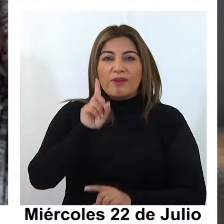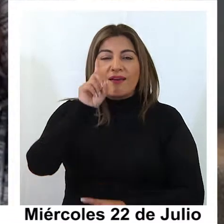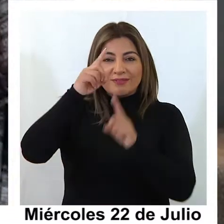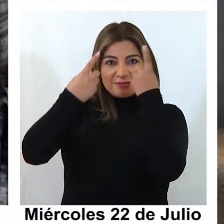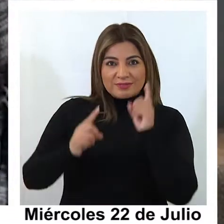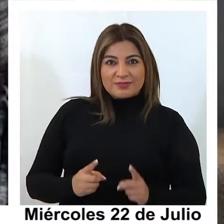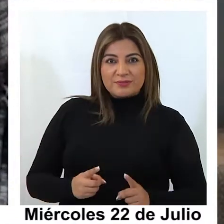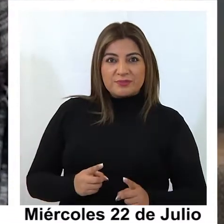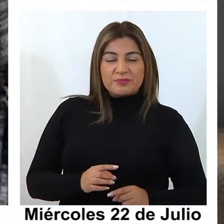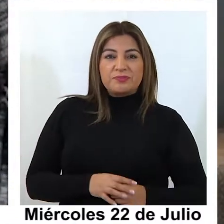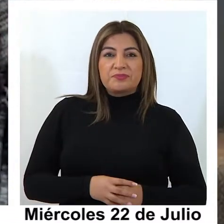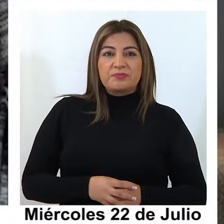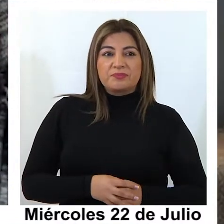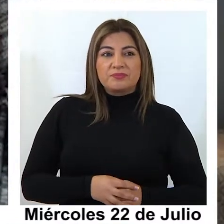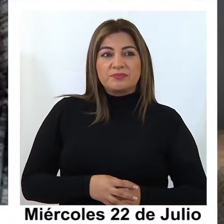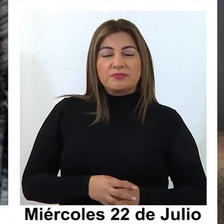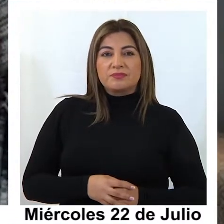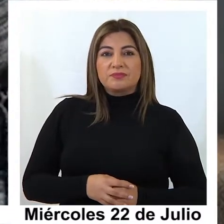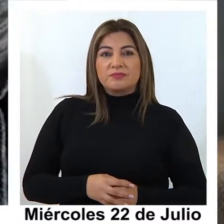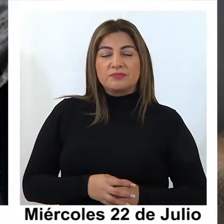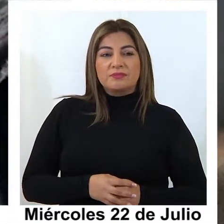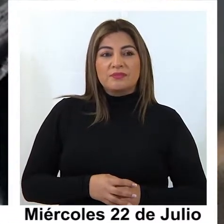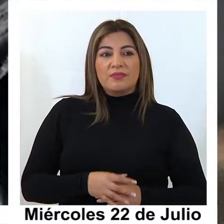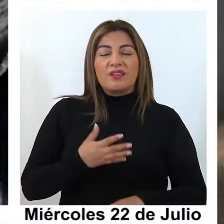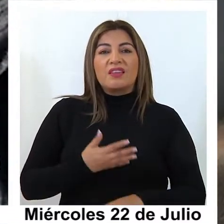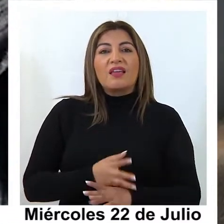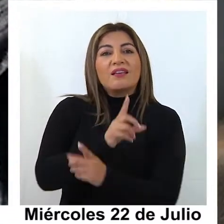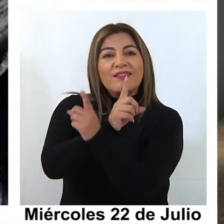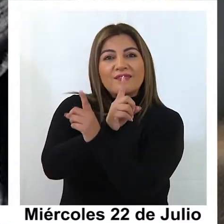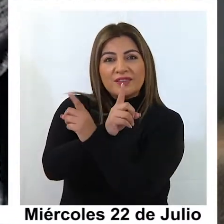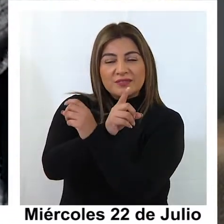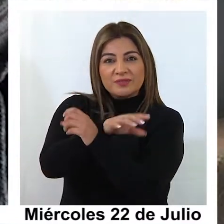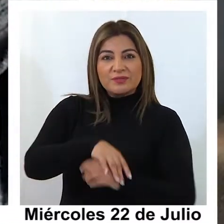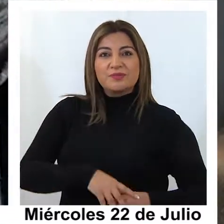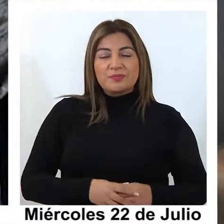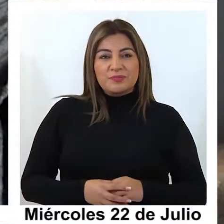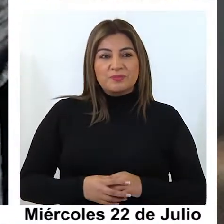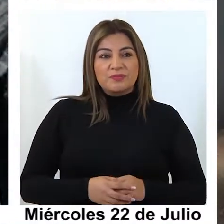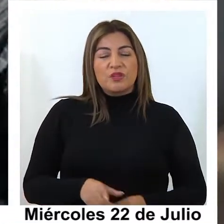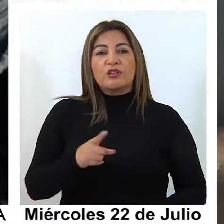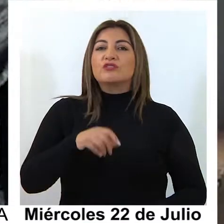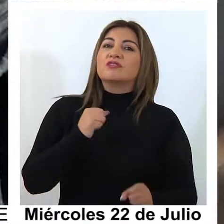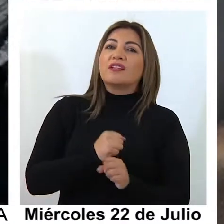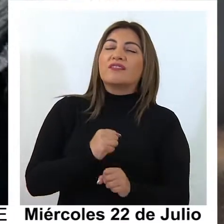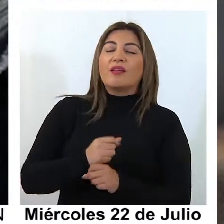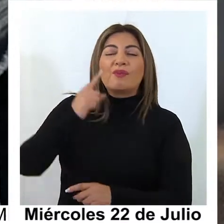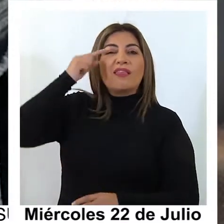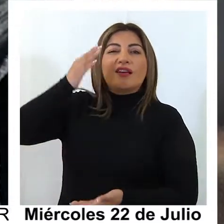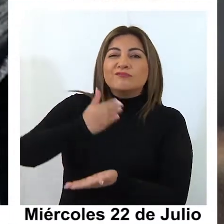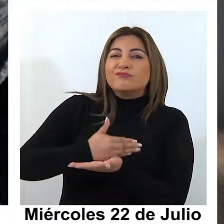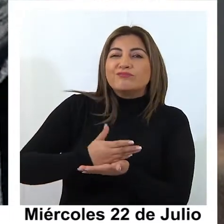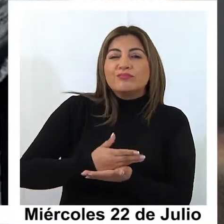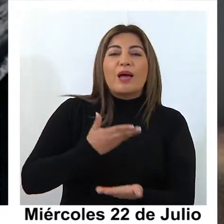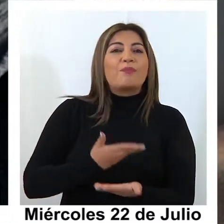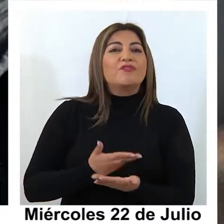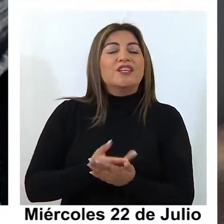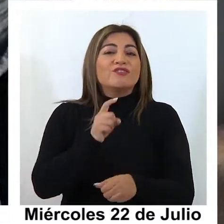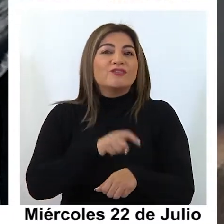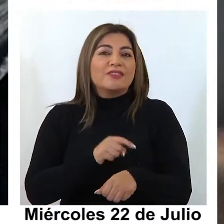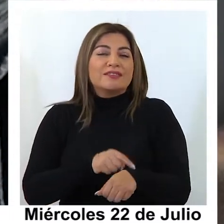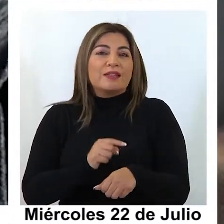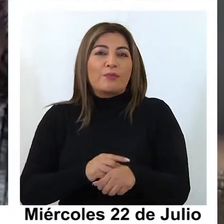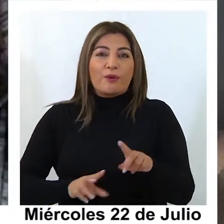que vienen en el EP. Estamos trabajando en la idea, aprovechando este tiempo para